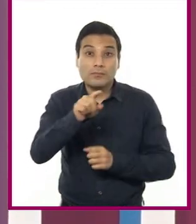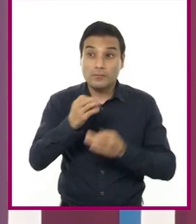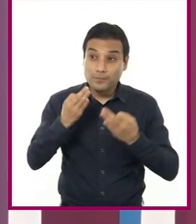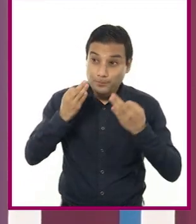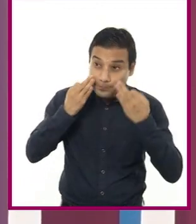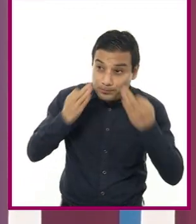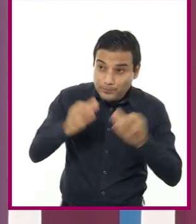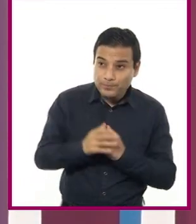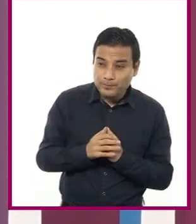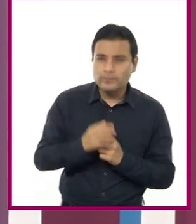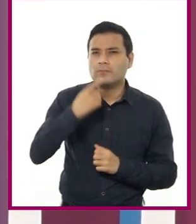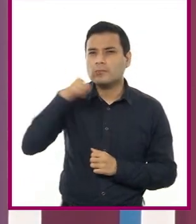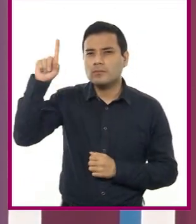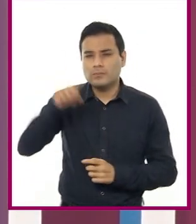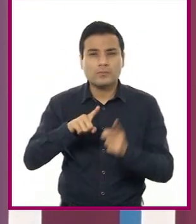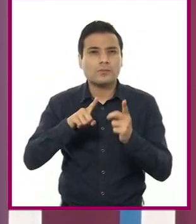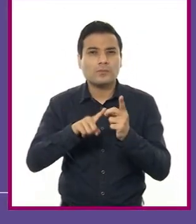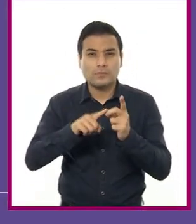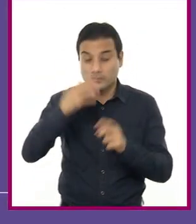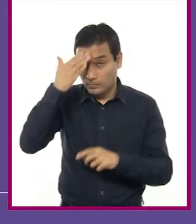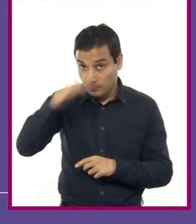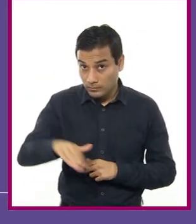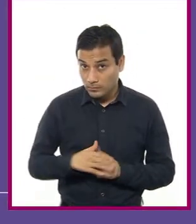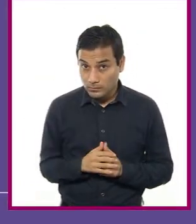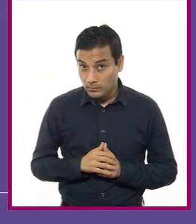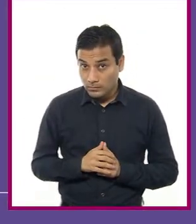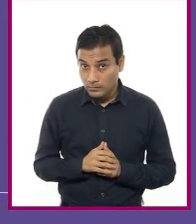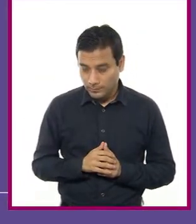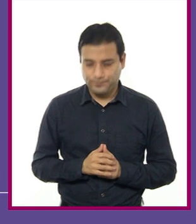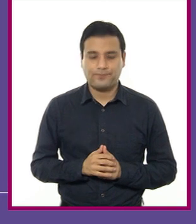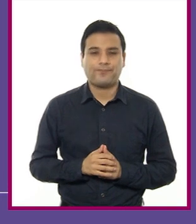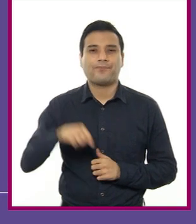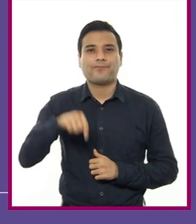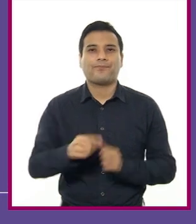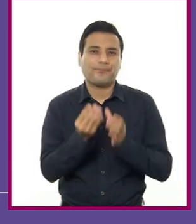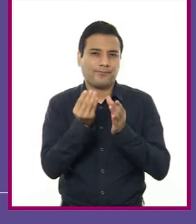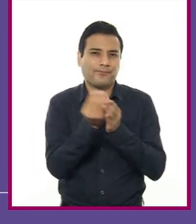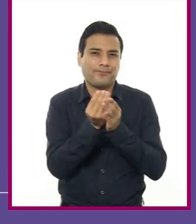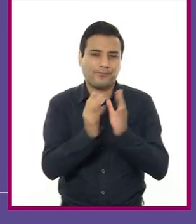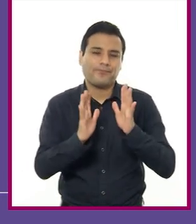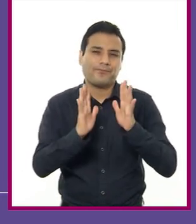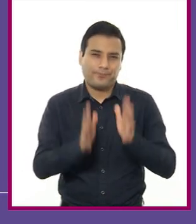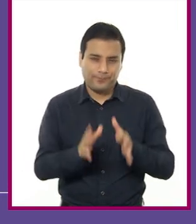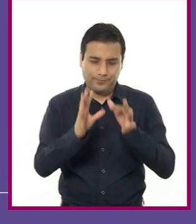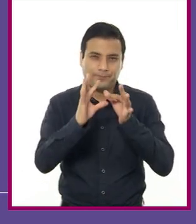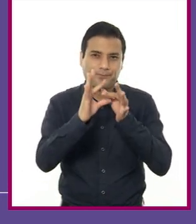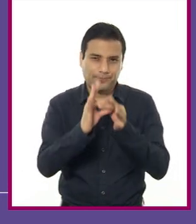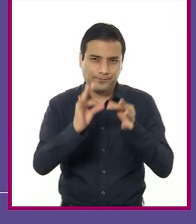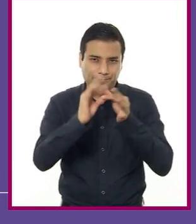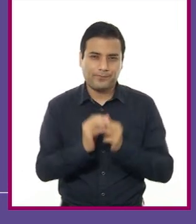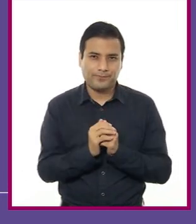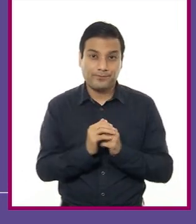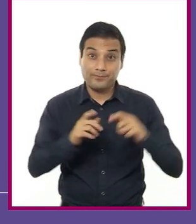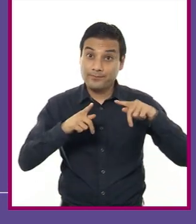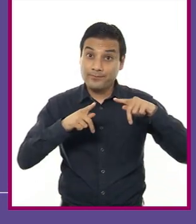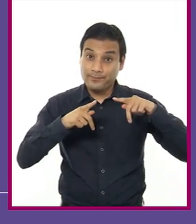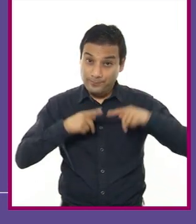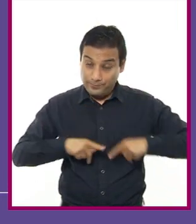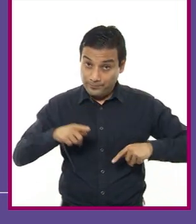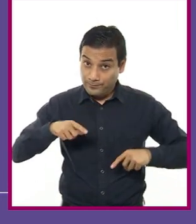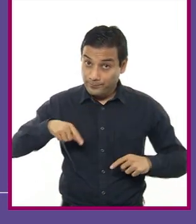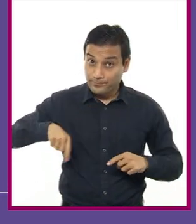qué instancias deberían recurrir? A lo largo de la sesión hemos comprendido que somos las ciudadanas y